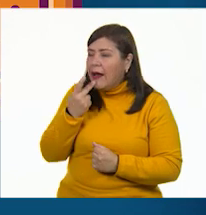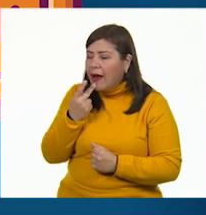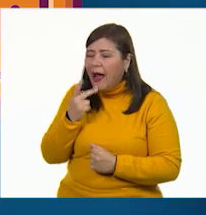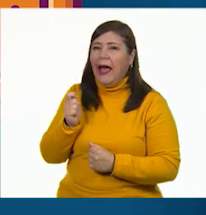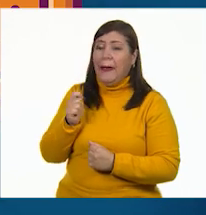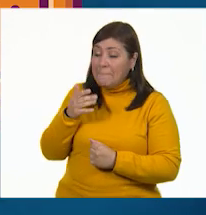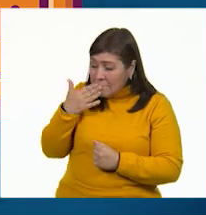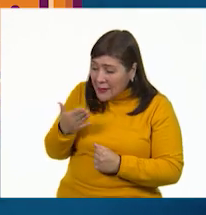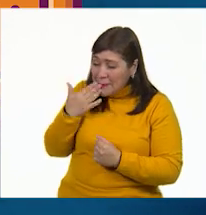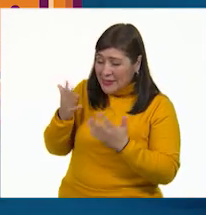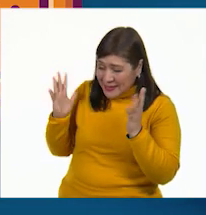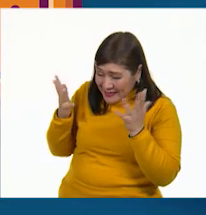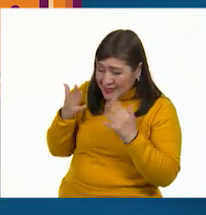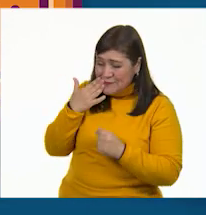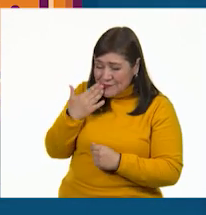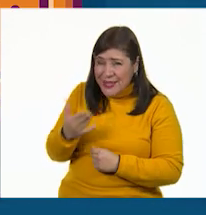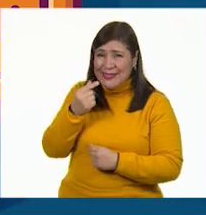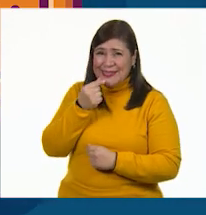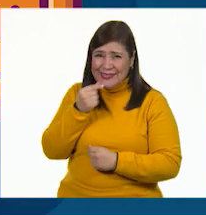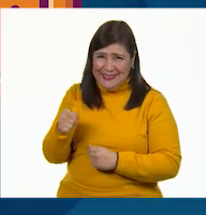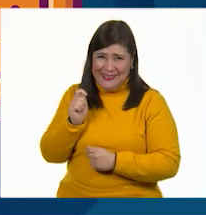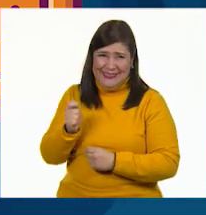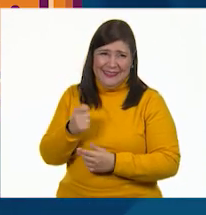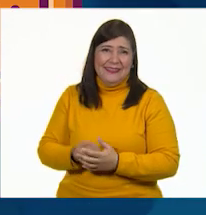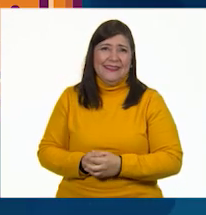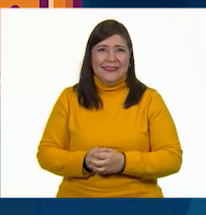Muy bien, mi amor.